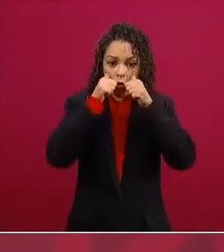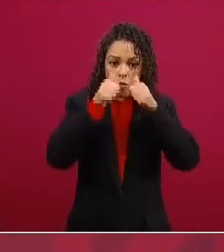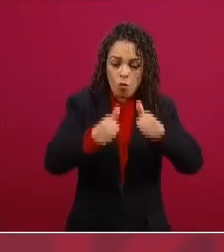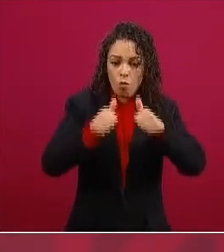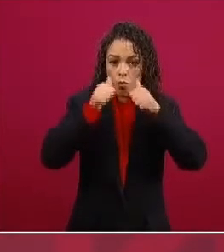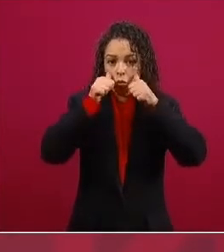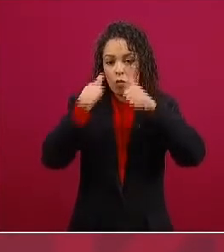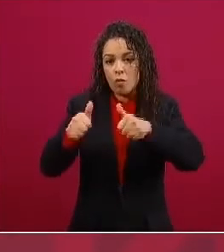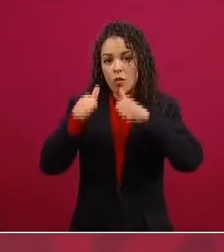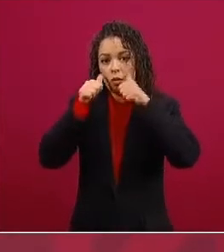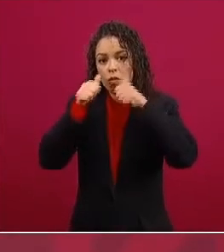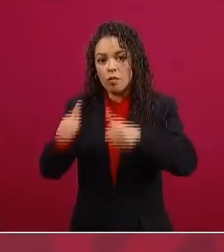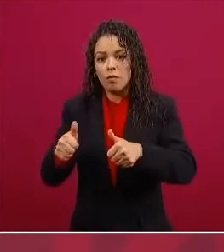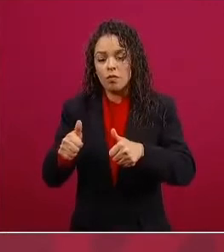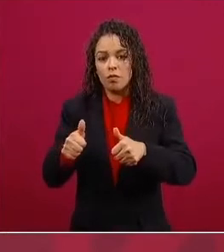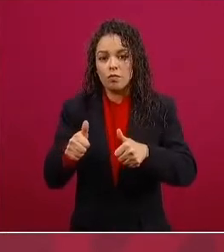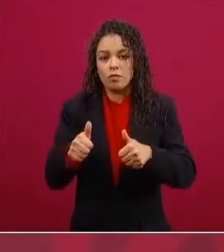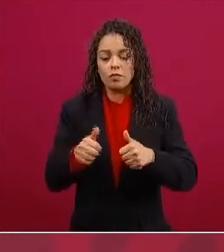a